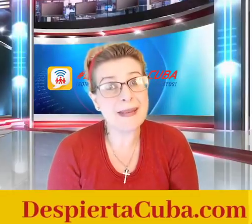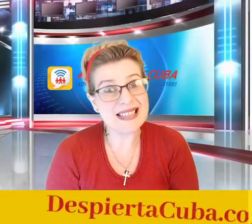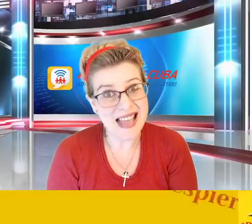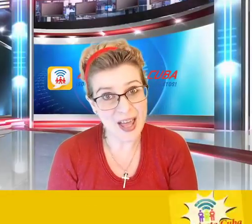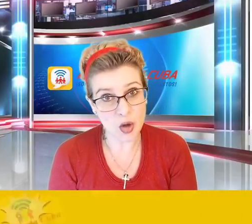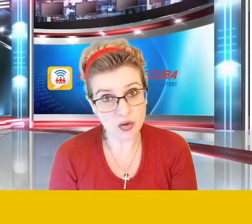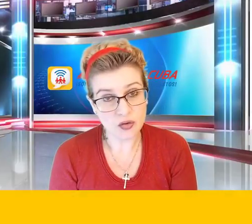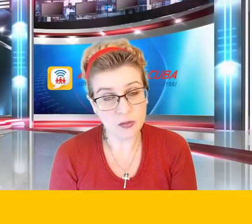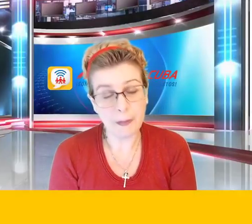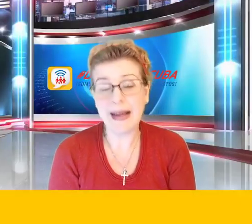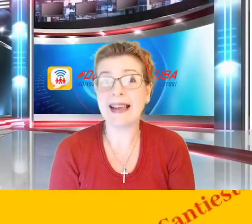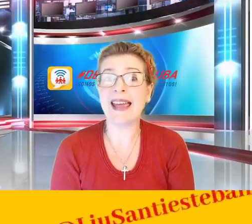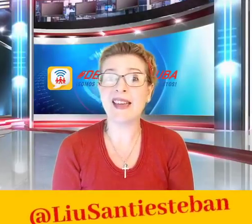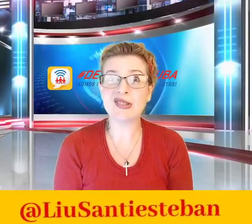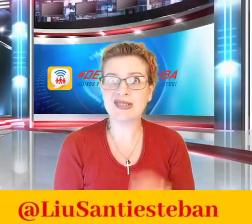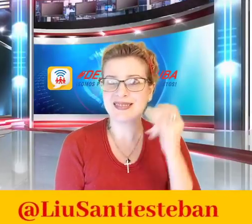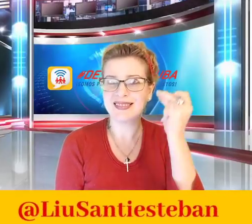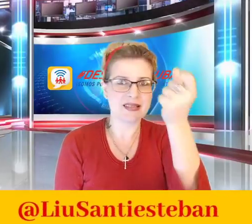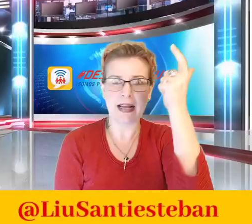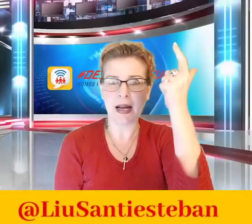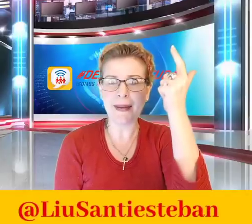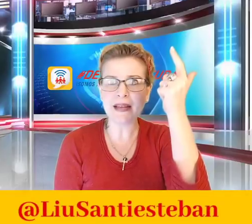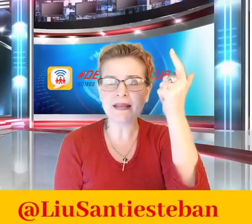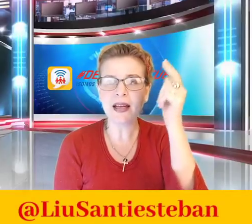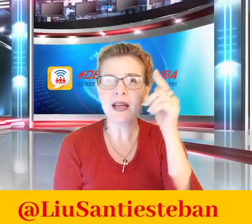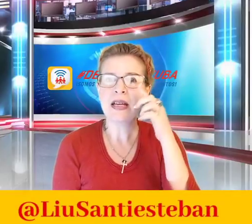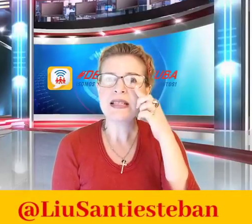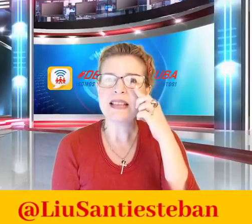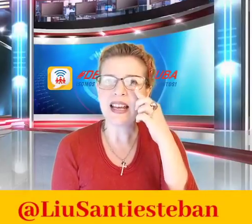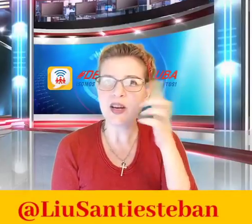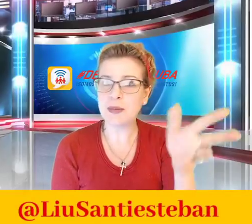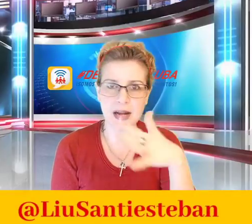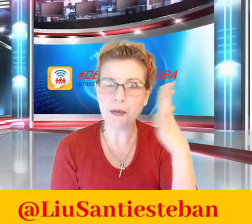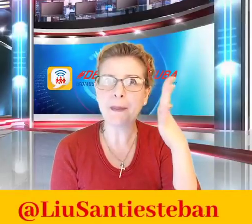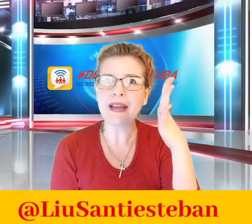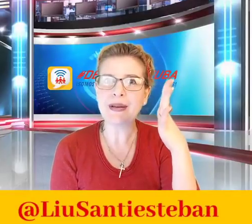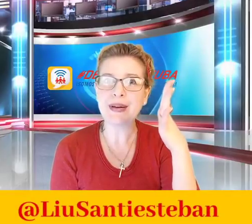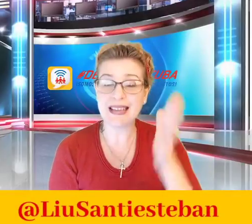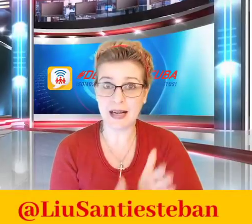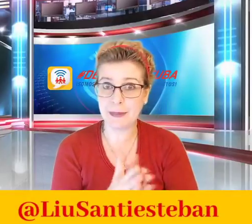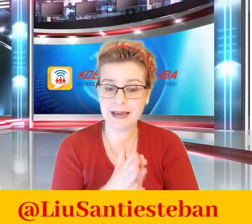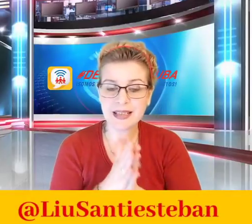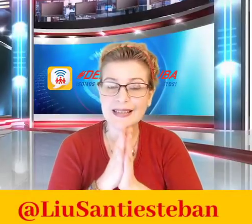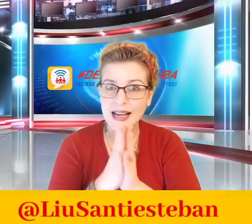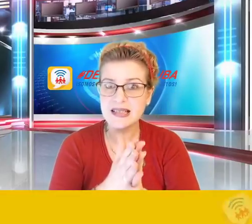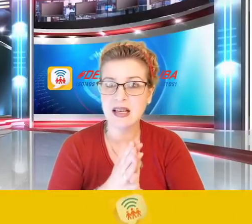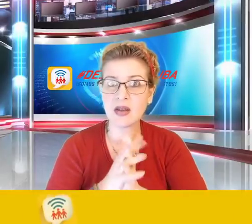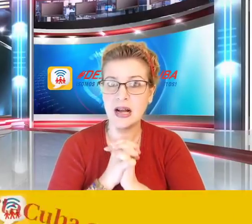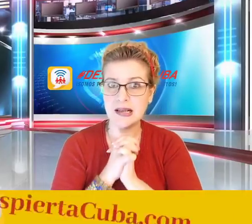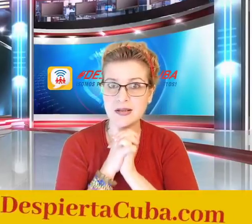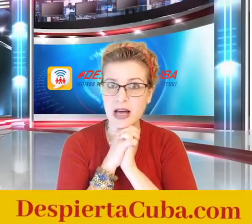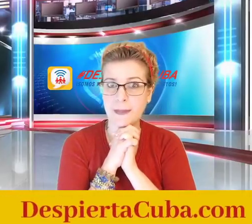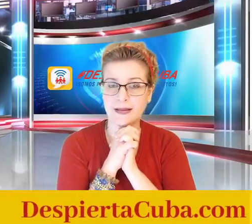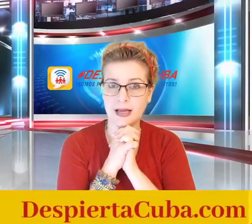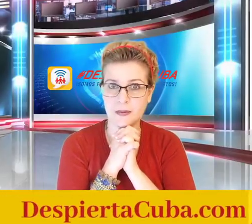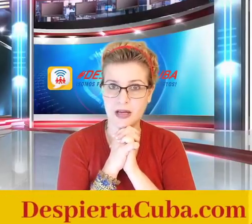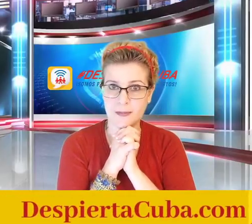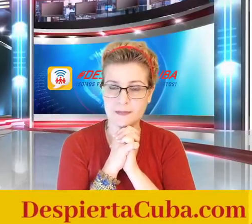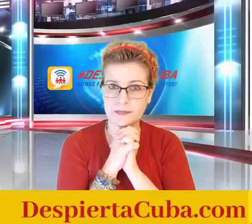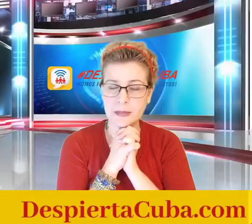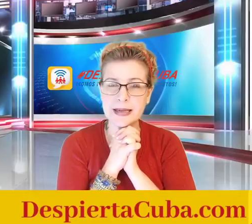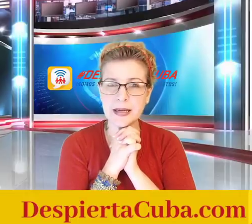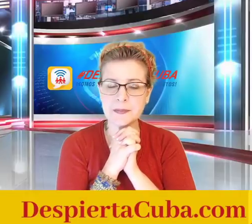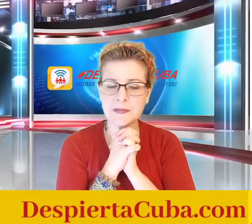haber pasado, para que ellos, de repente, se les iluminara el bombillo. Y de repente estén haciendo caso a la